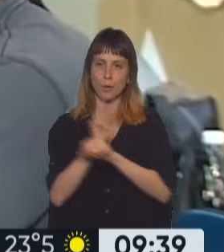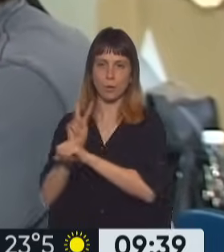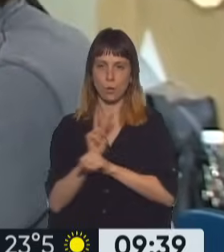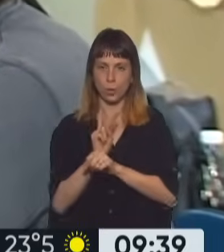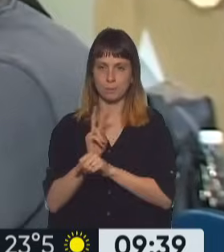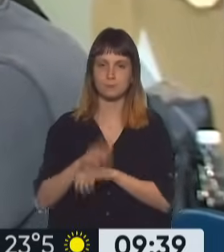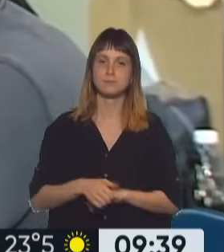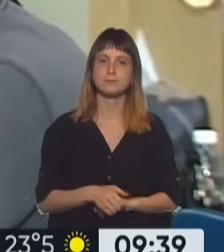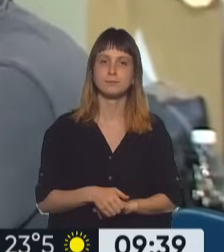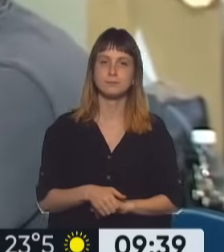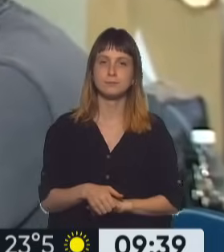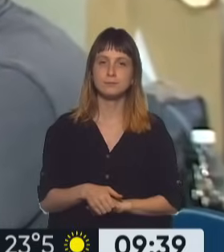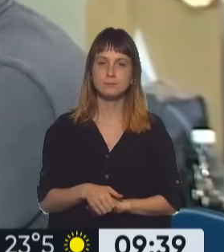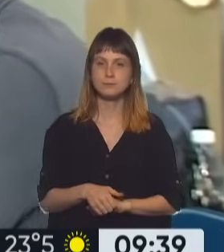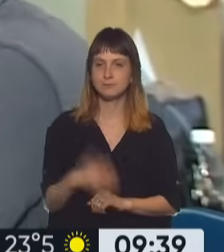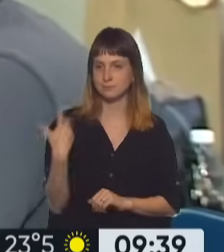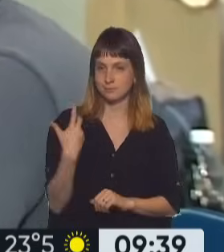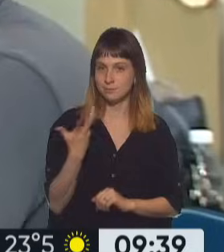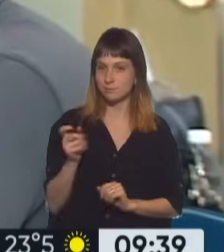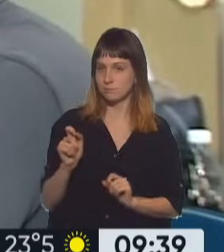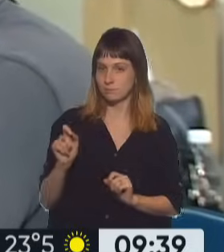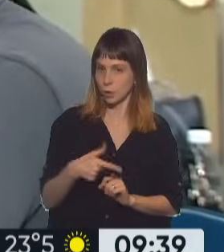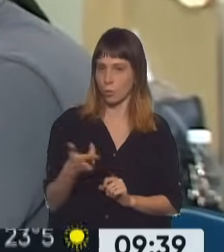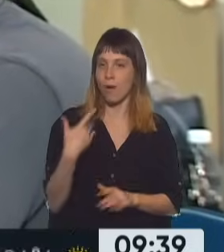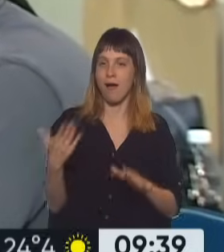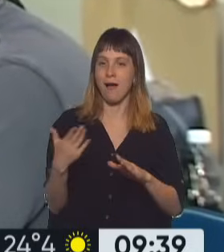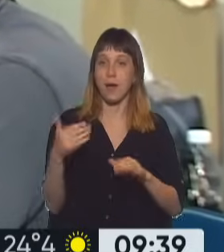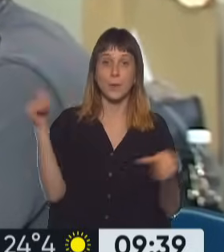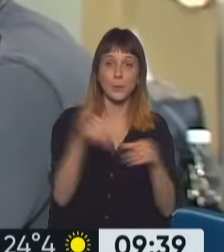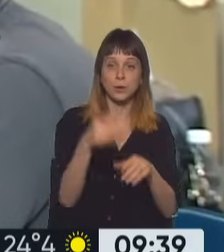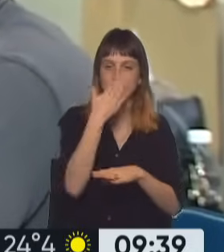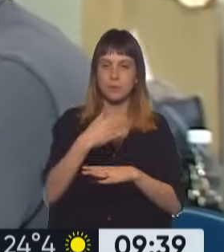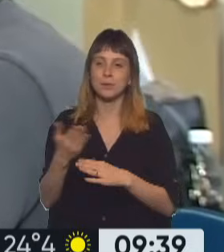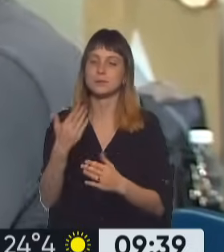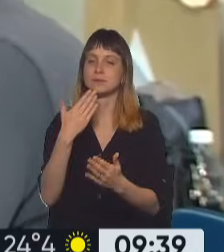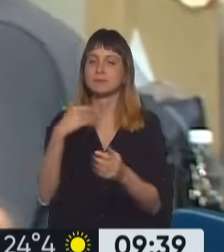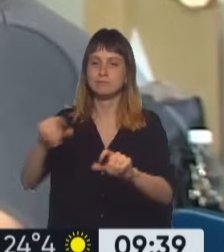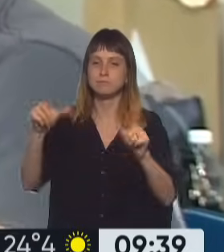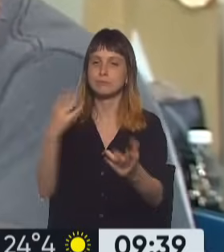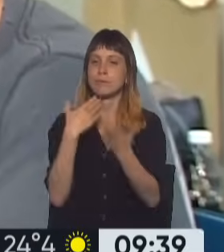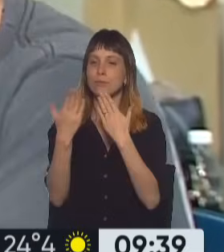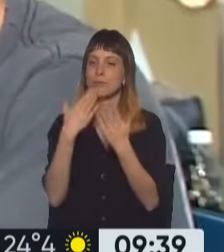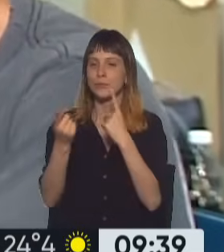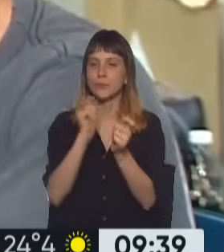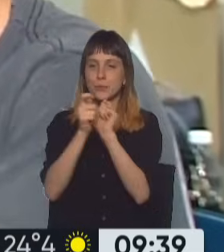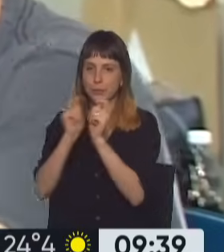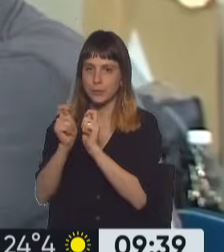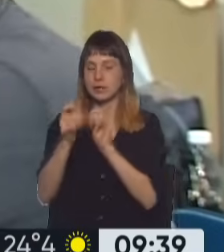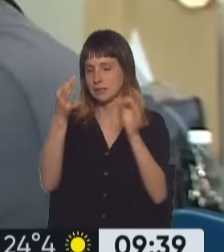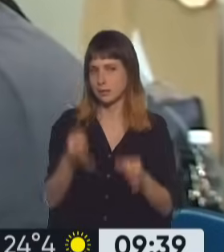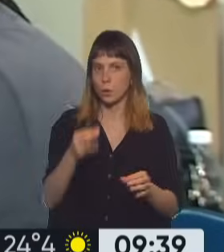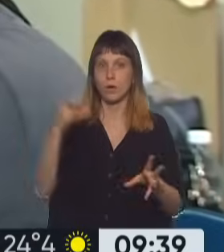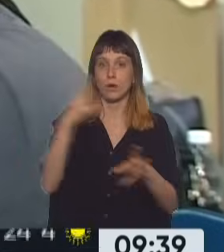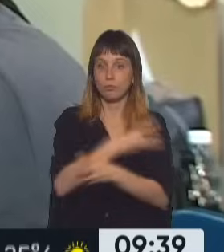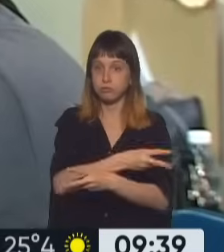imágenes. Habitualmente el presidente hace declaraciones después de emitir su voto. Seguramente las hará cuando se retire del edificio.